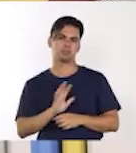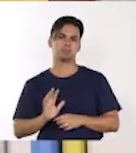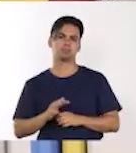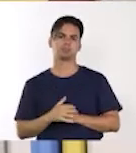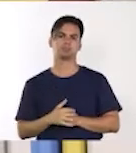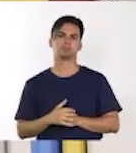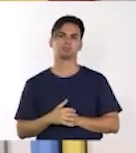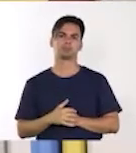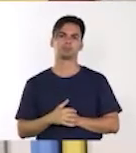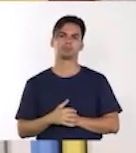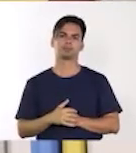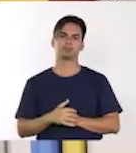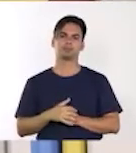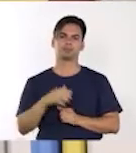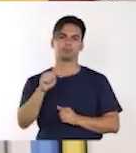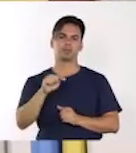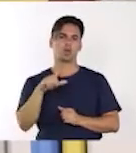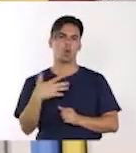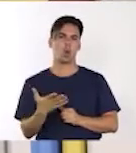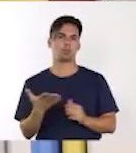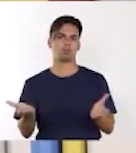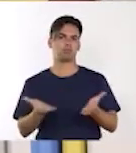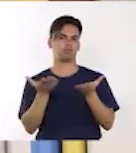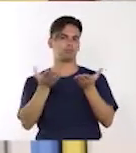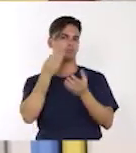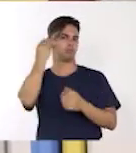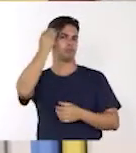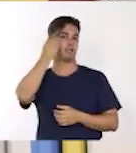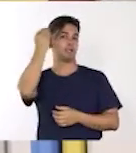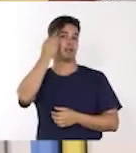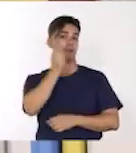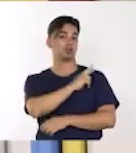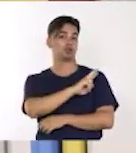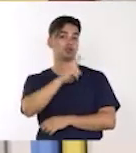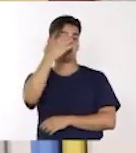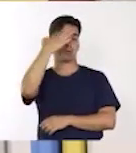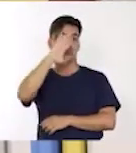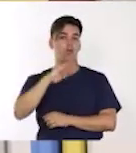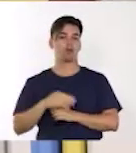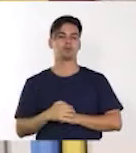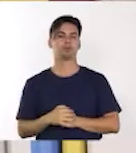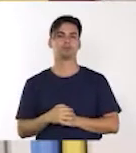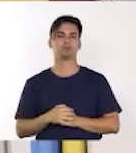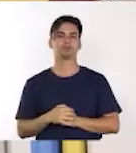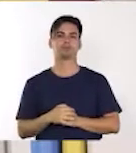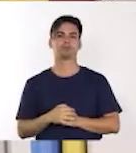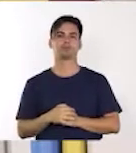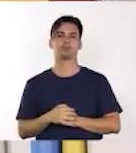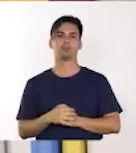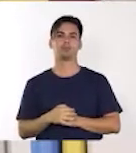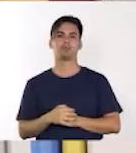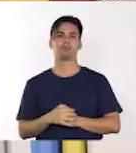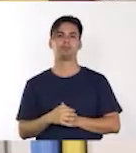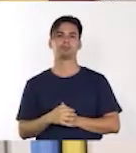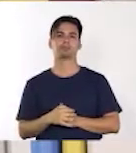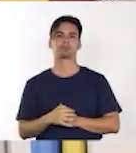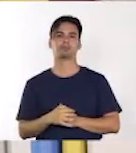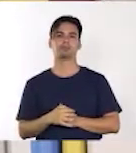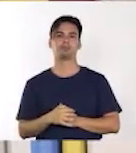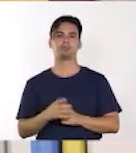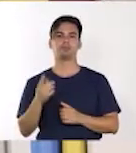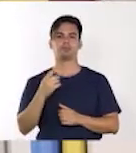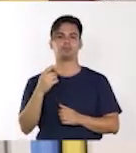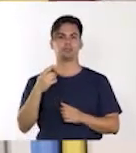con una situación similar. La evolución del pensamiento revolucionario cubano, que pasa a partir